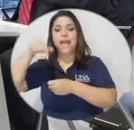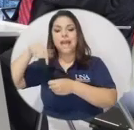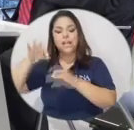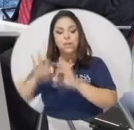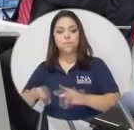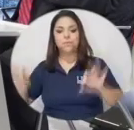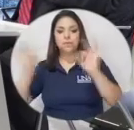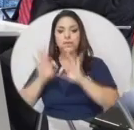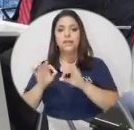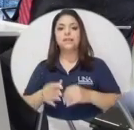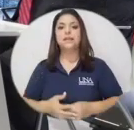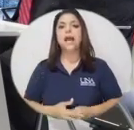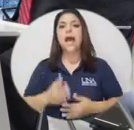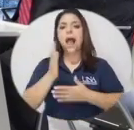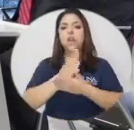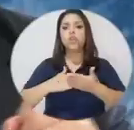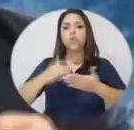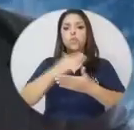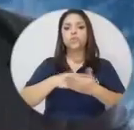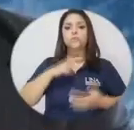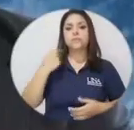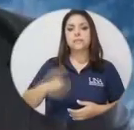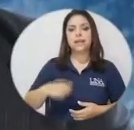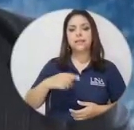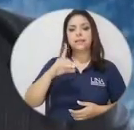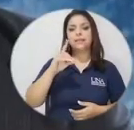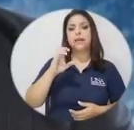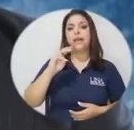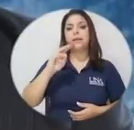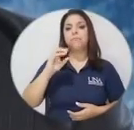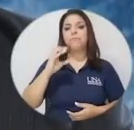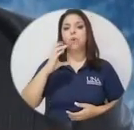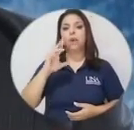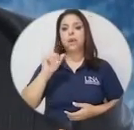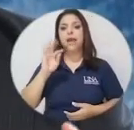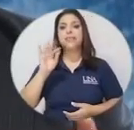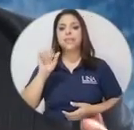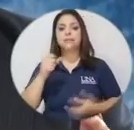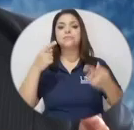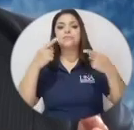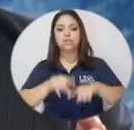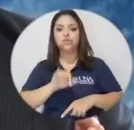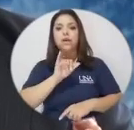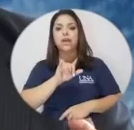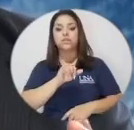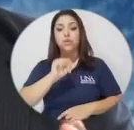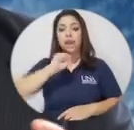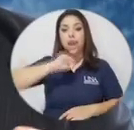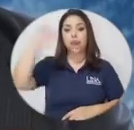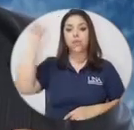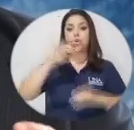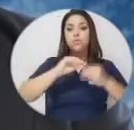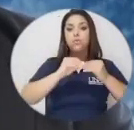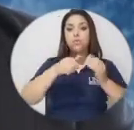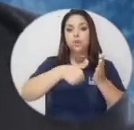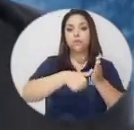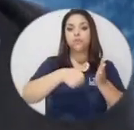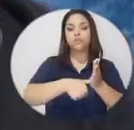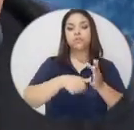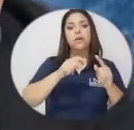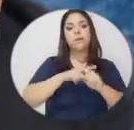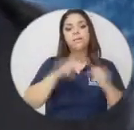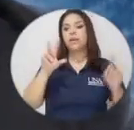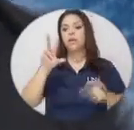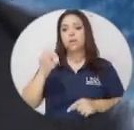momento algunos demócratas dio a ese caso, que ganaron en el número de votos, pero no